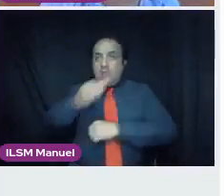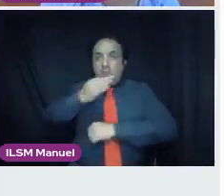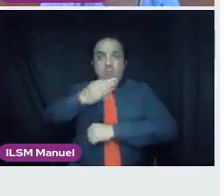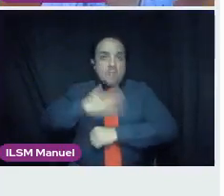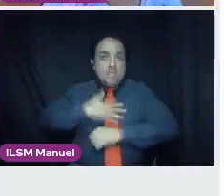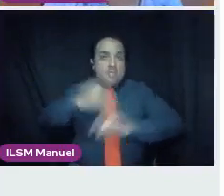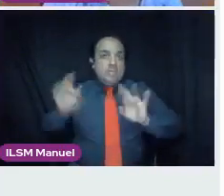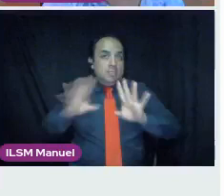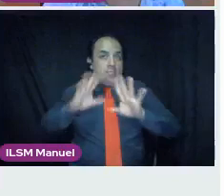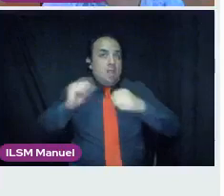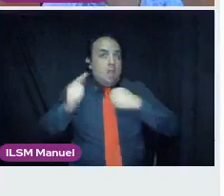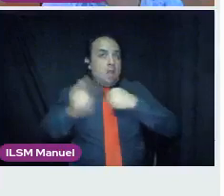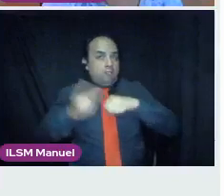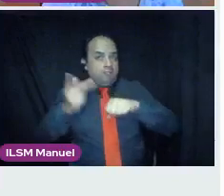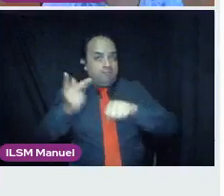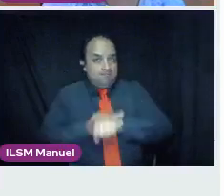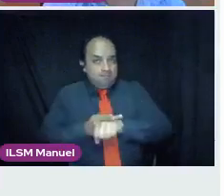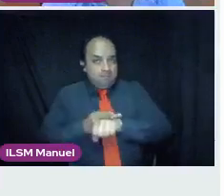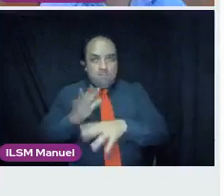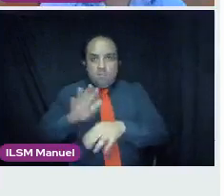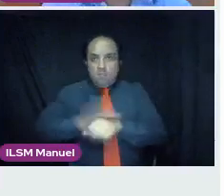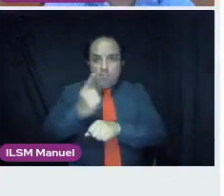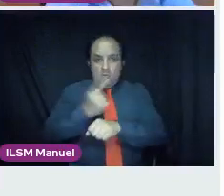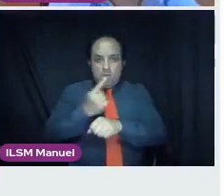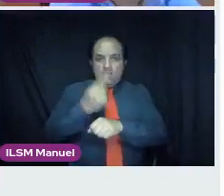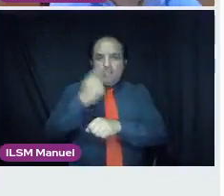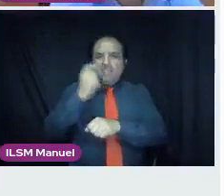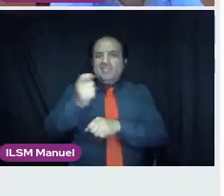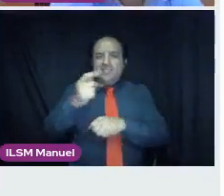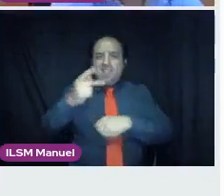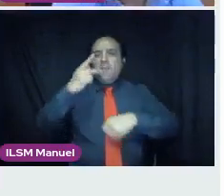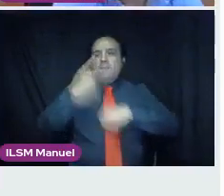algo está pasando, porque de alguna u otra forma están en peligro.